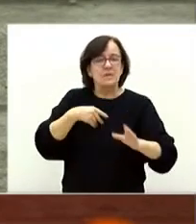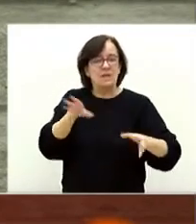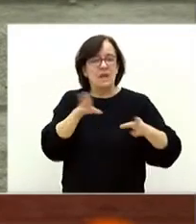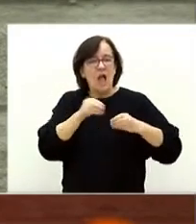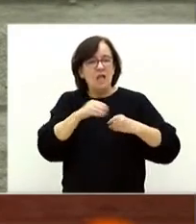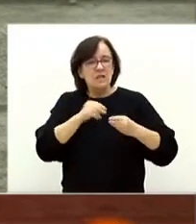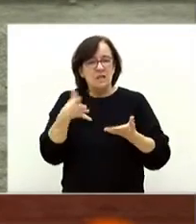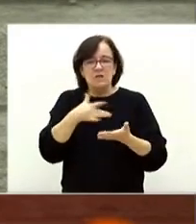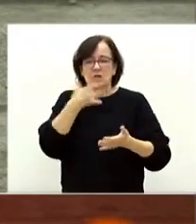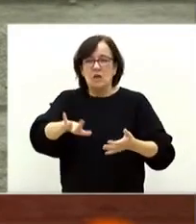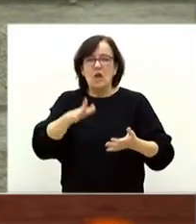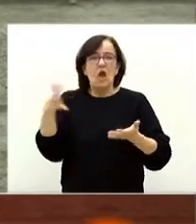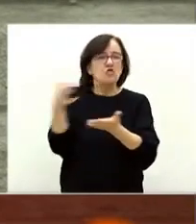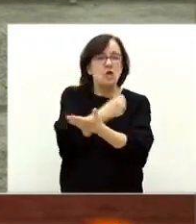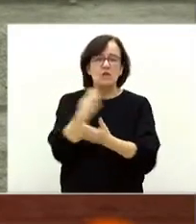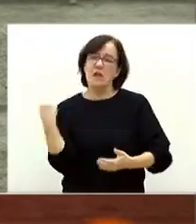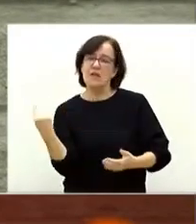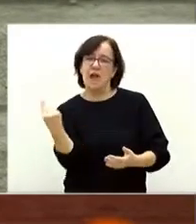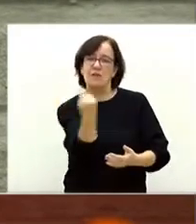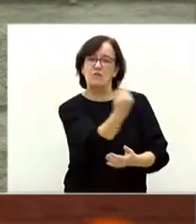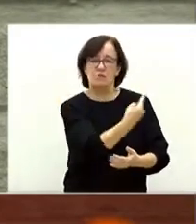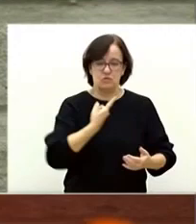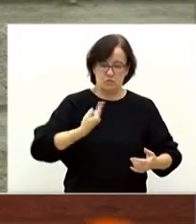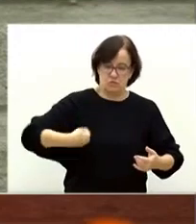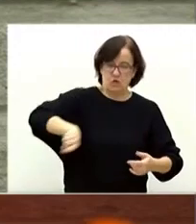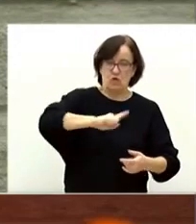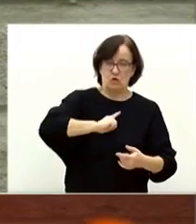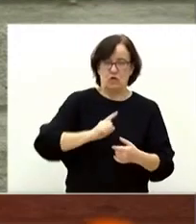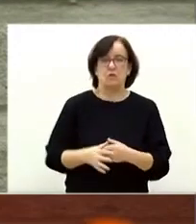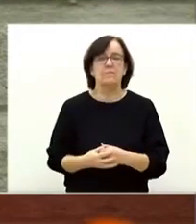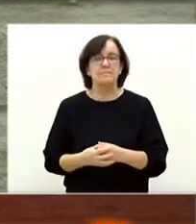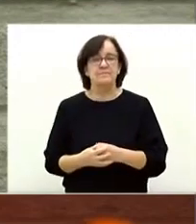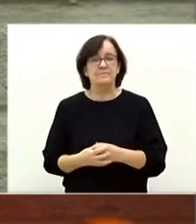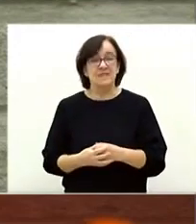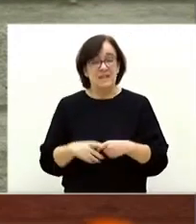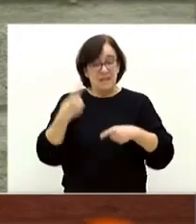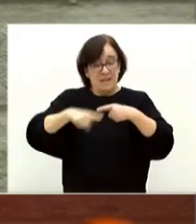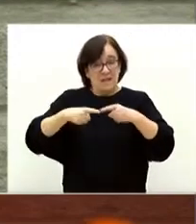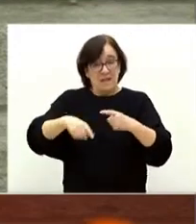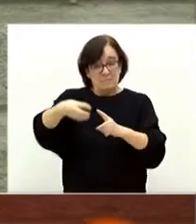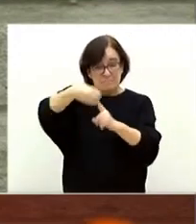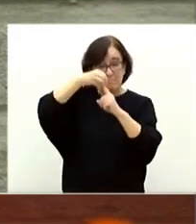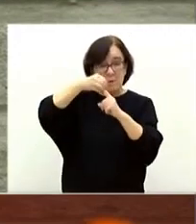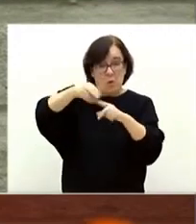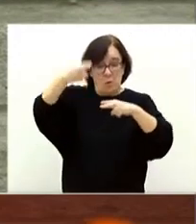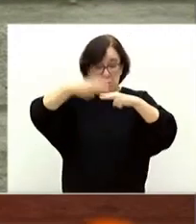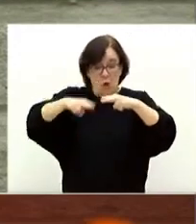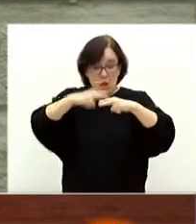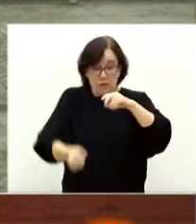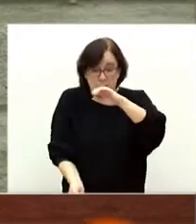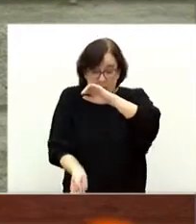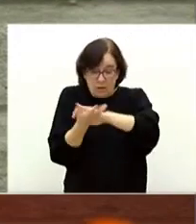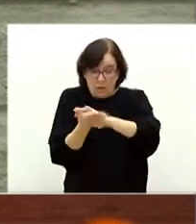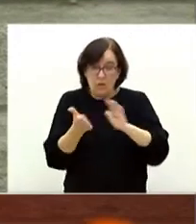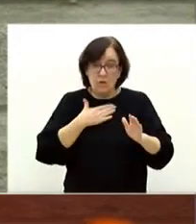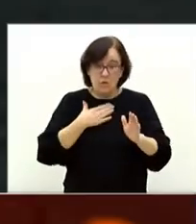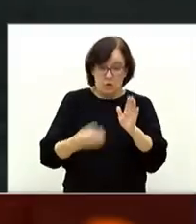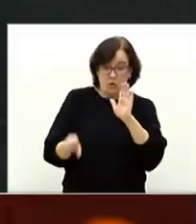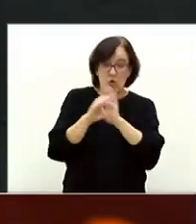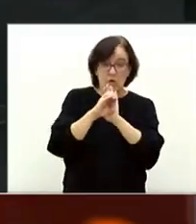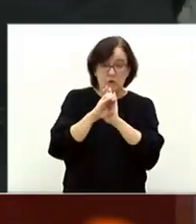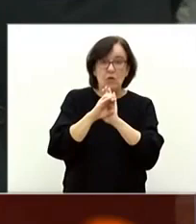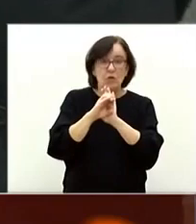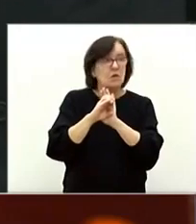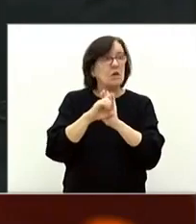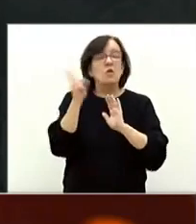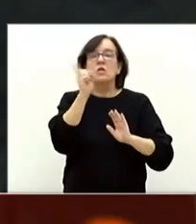de todos y de cada uno de nosotros. La materia política que dio forma a nuestra Constitución